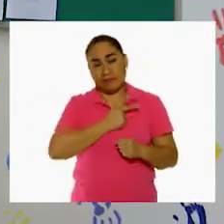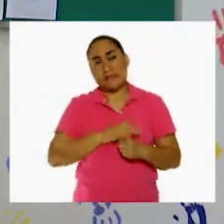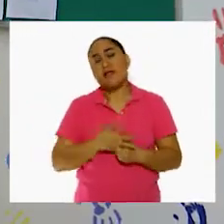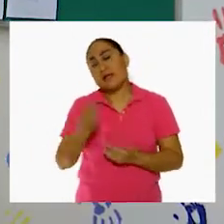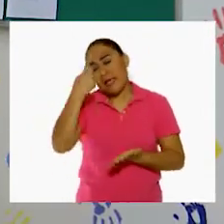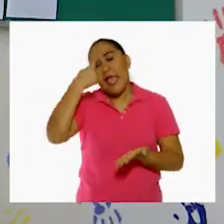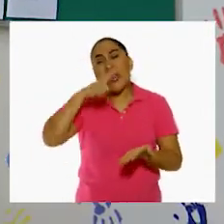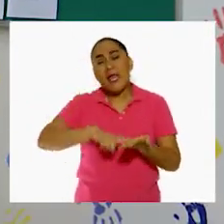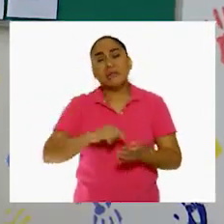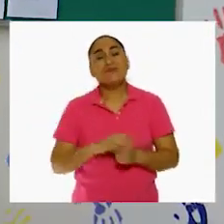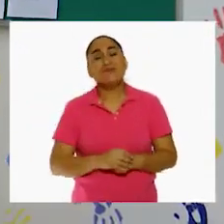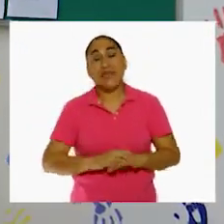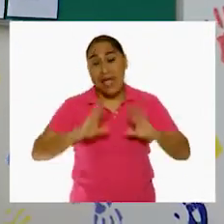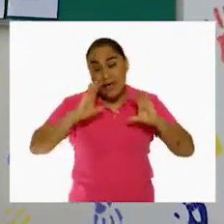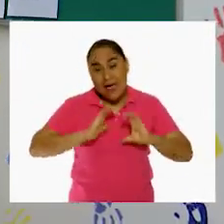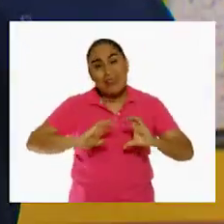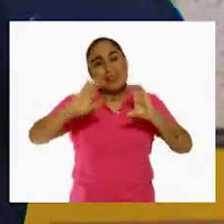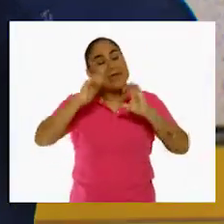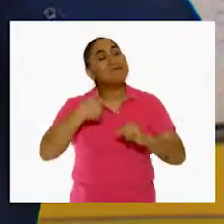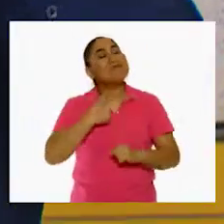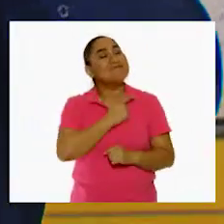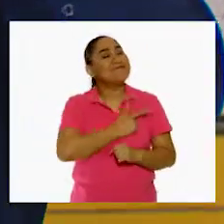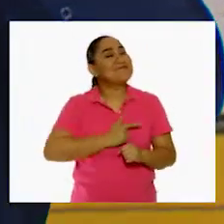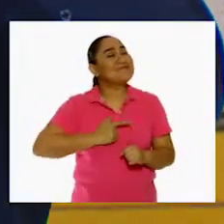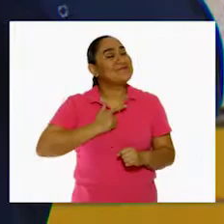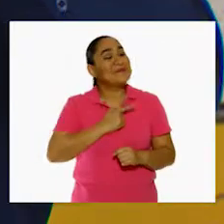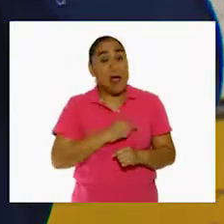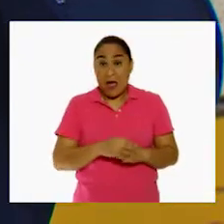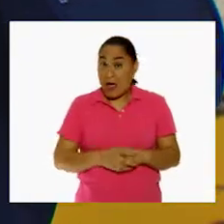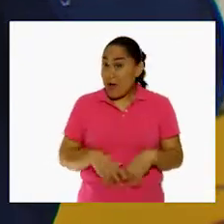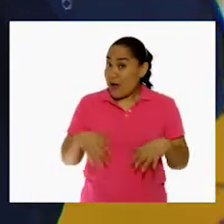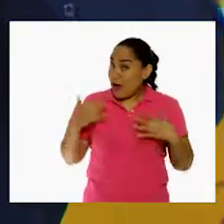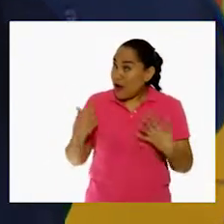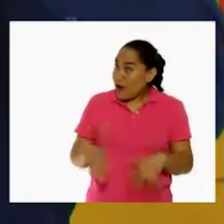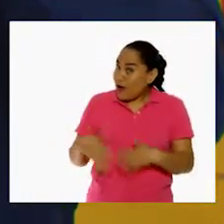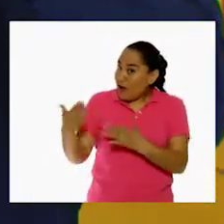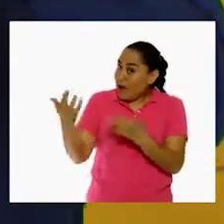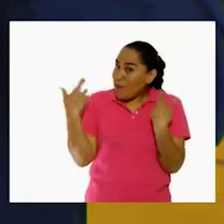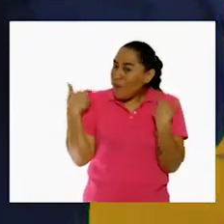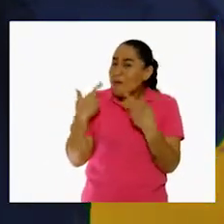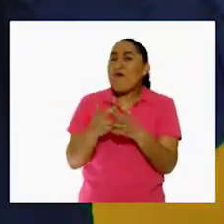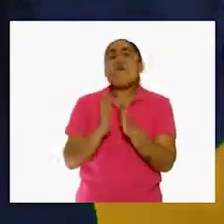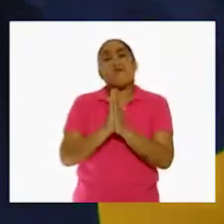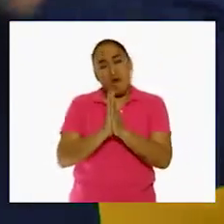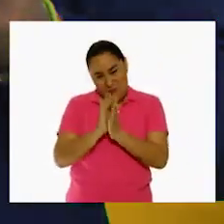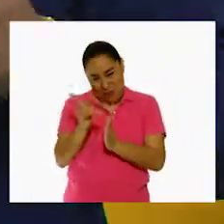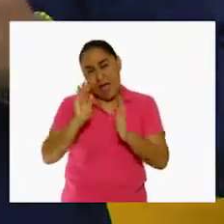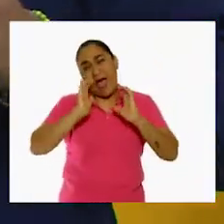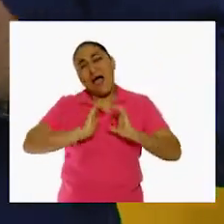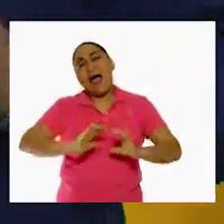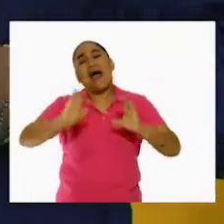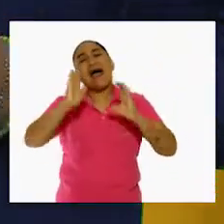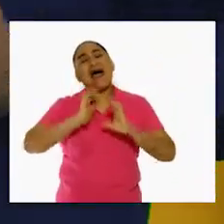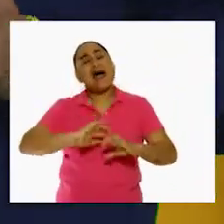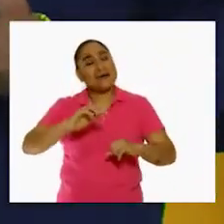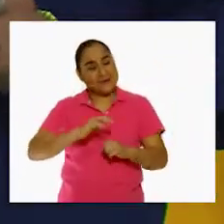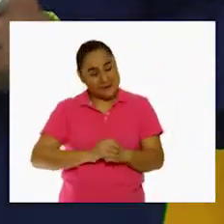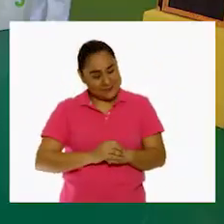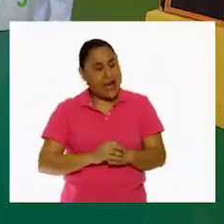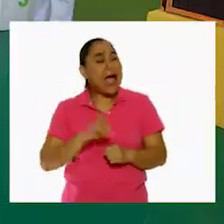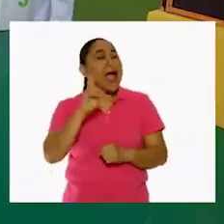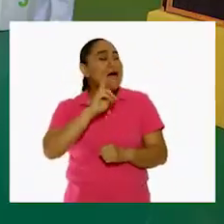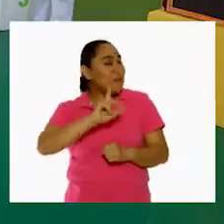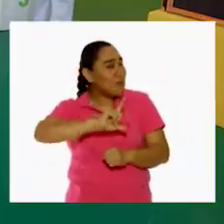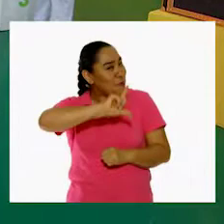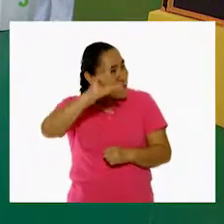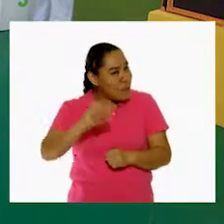Me gusta cantar. ¡Ay, qué bien! ¡Ay, ay, por favor, puede cantar una canción? Sí, esa habilidad la tendremos que escuchar en